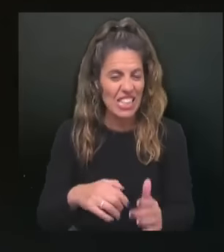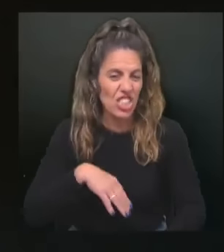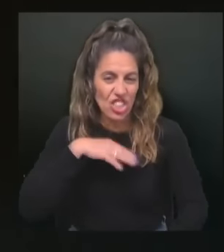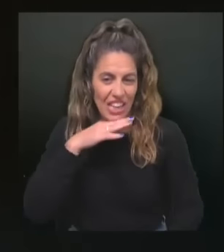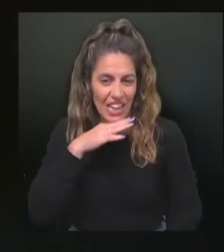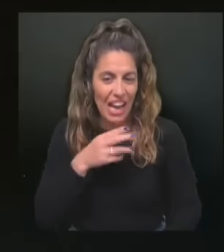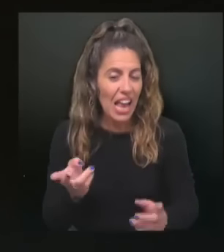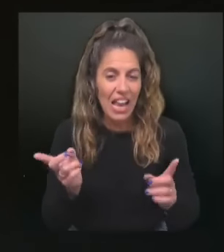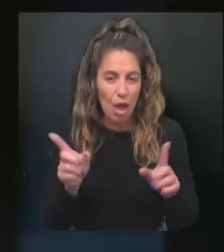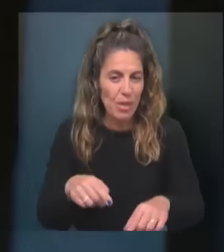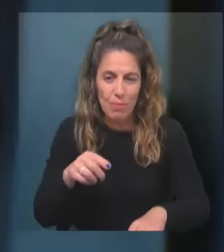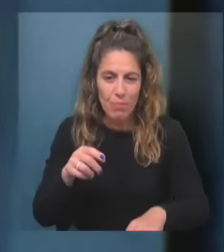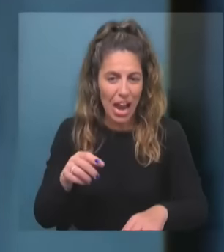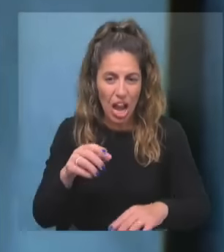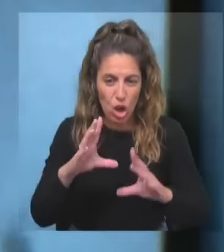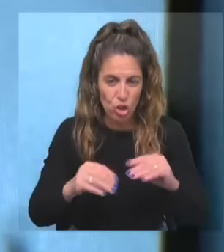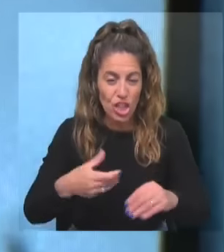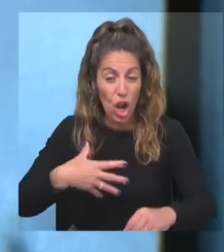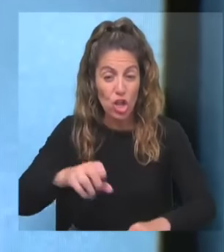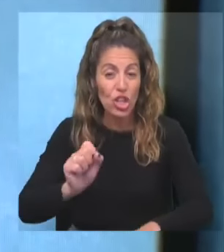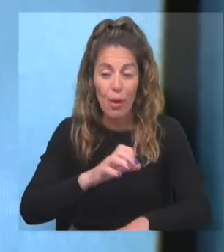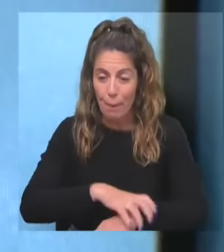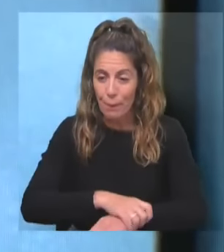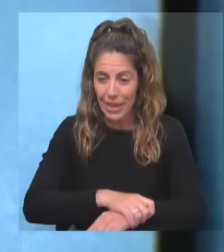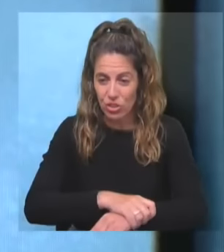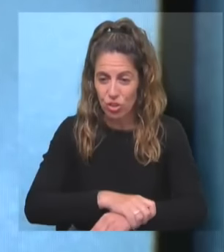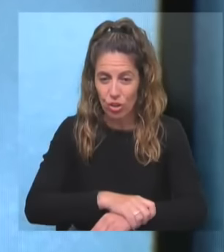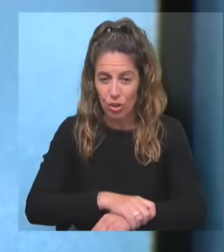por supuesto, él ya sabía, lo llevan preso, ¿no? Lo llevaron muchas veces preso.